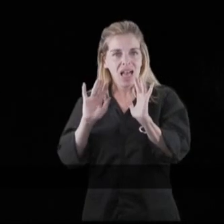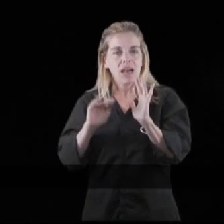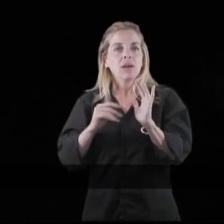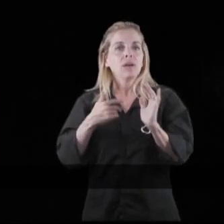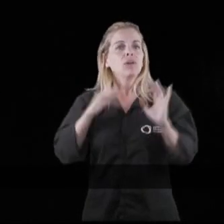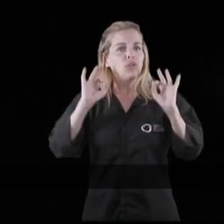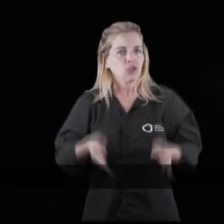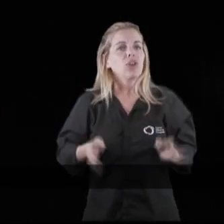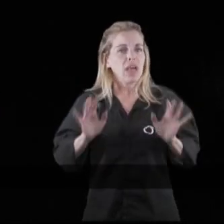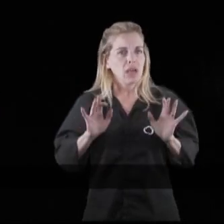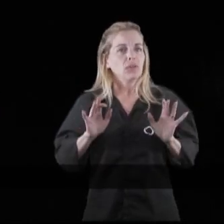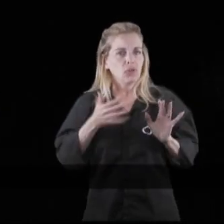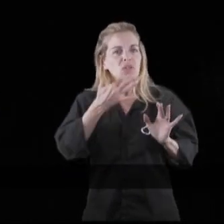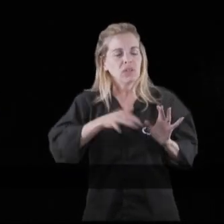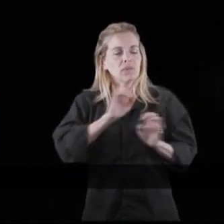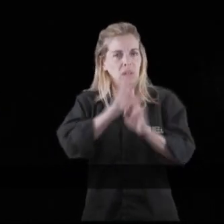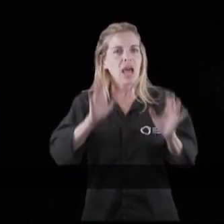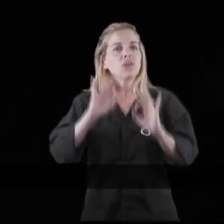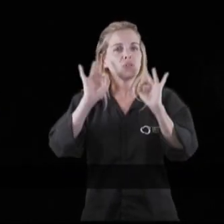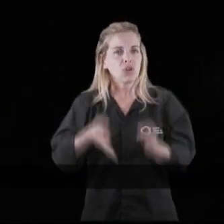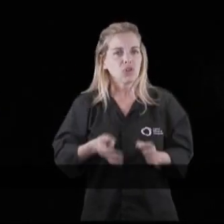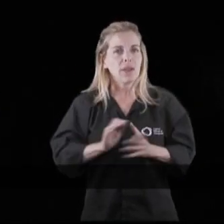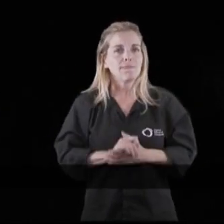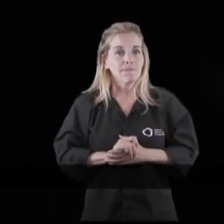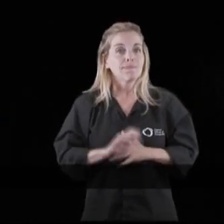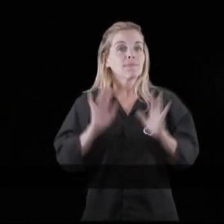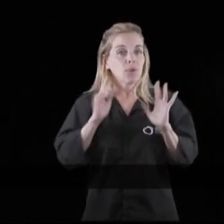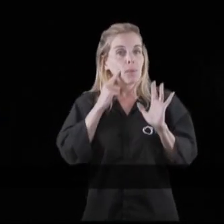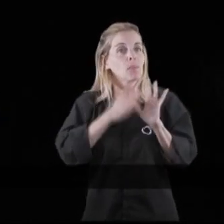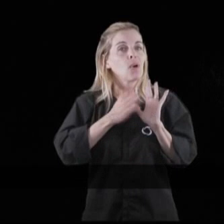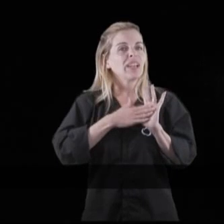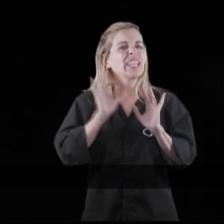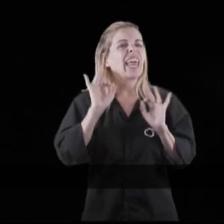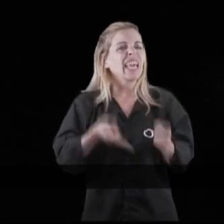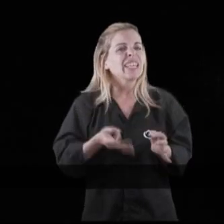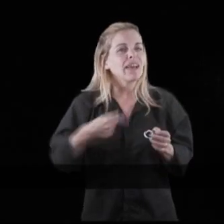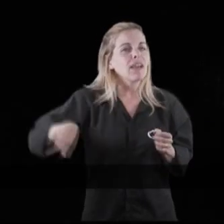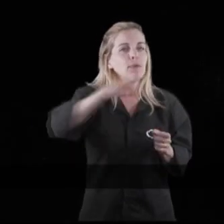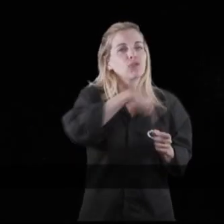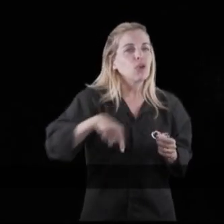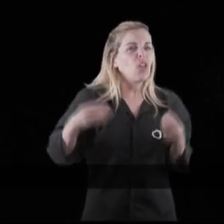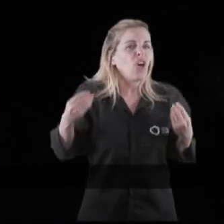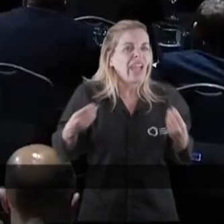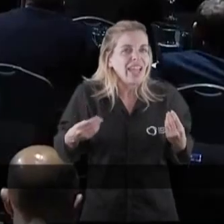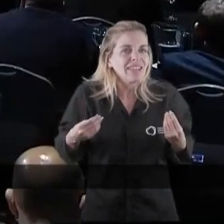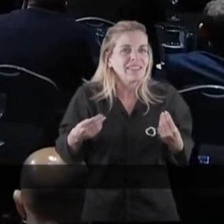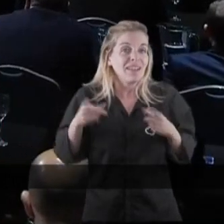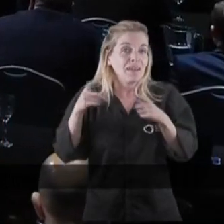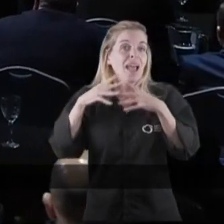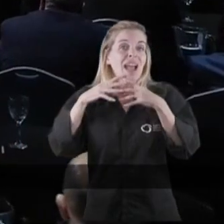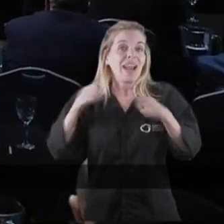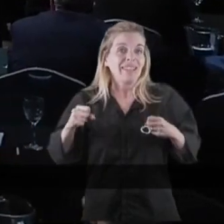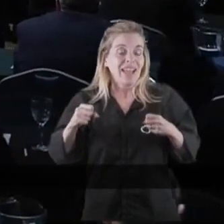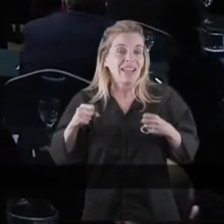Yo eso lo sé, lo tengo claro. Y la mejor muestra de que lo teníamos claro es que la Secretaría de